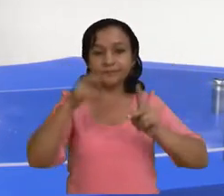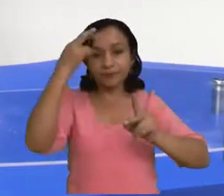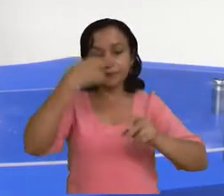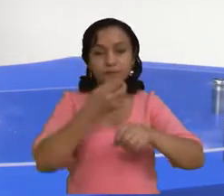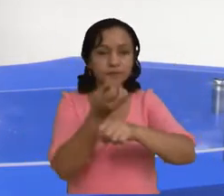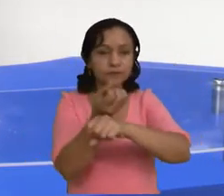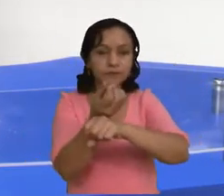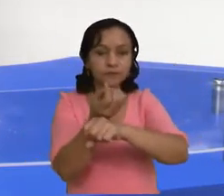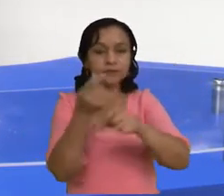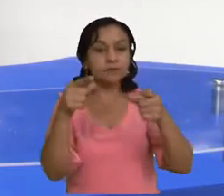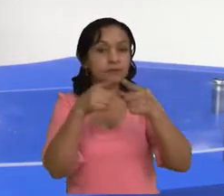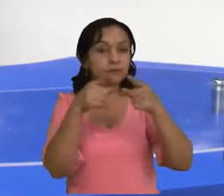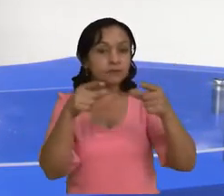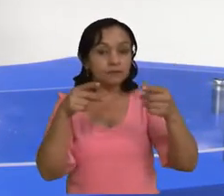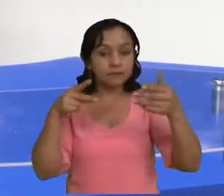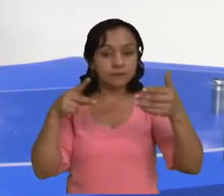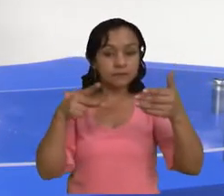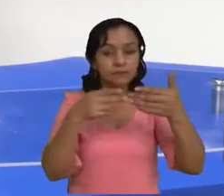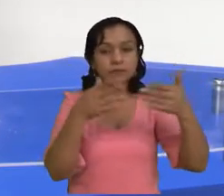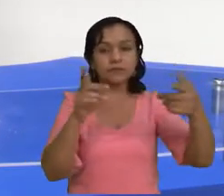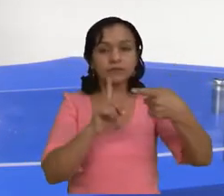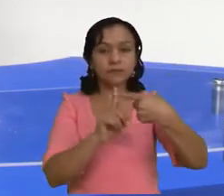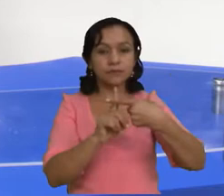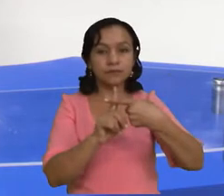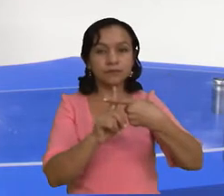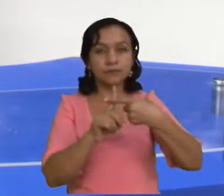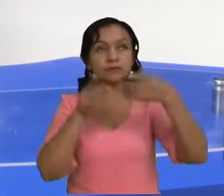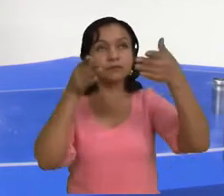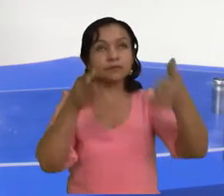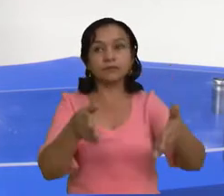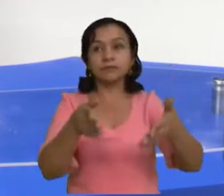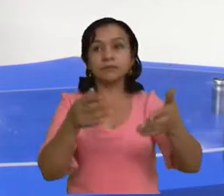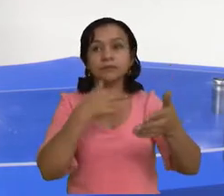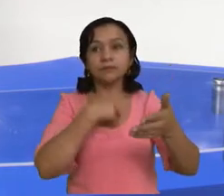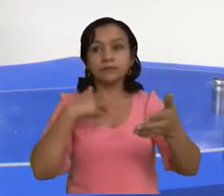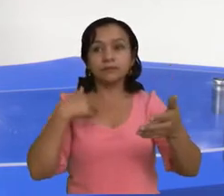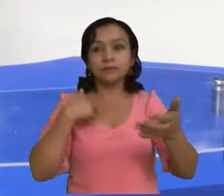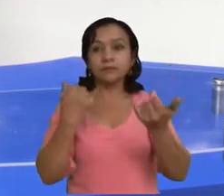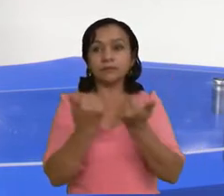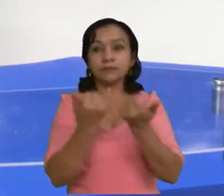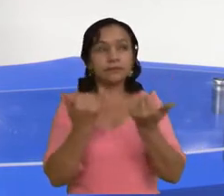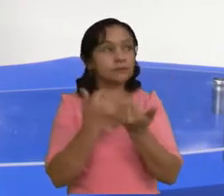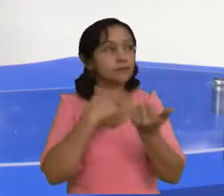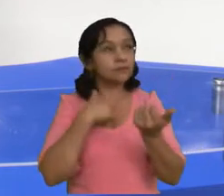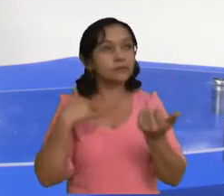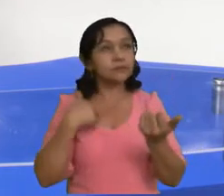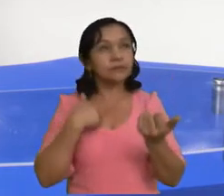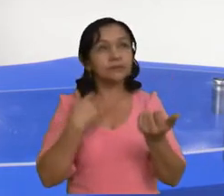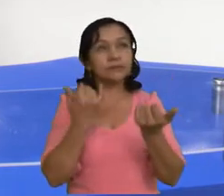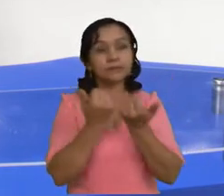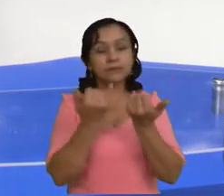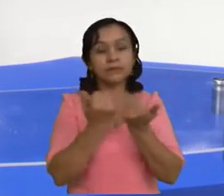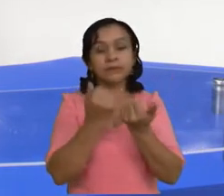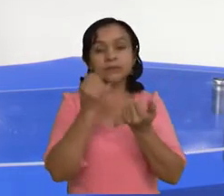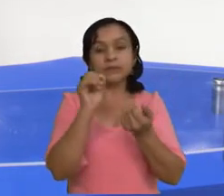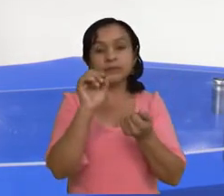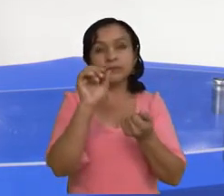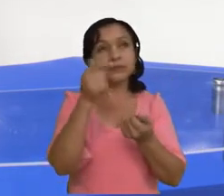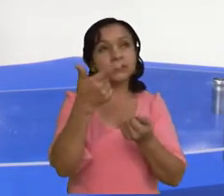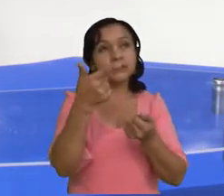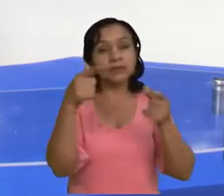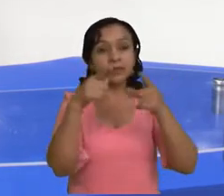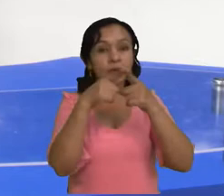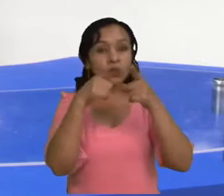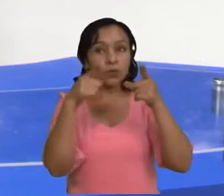Alcaldía de Managua inauguren el nuevo cementerio municipal ubicado en el barrio Laureles Sur del Distrito 7 de Managua, que